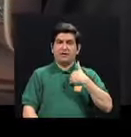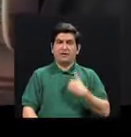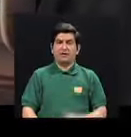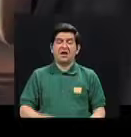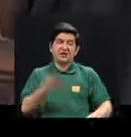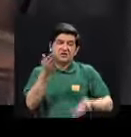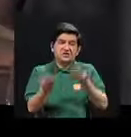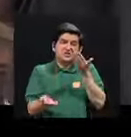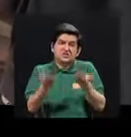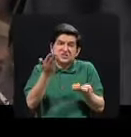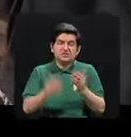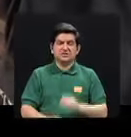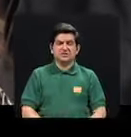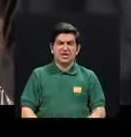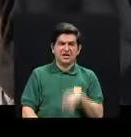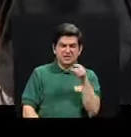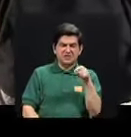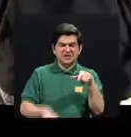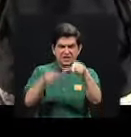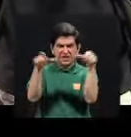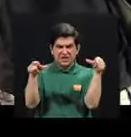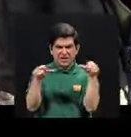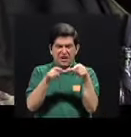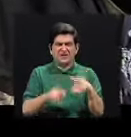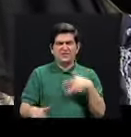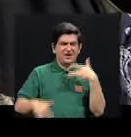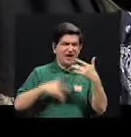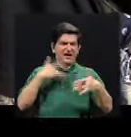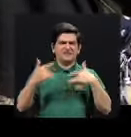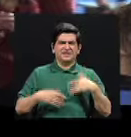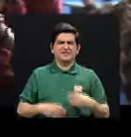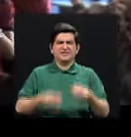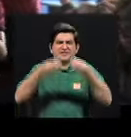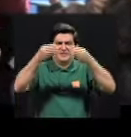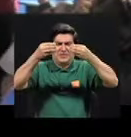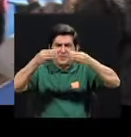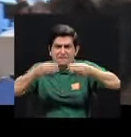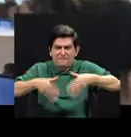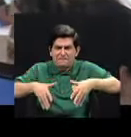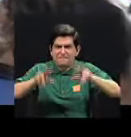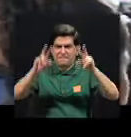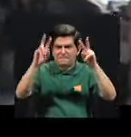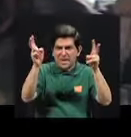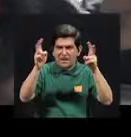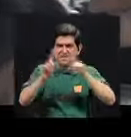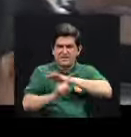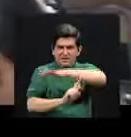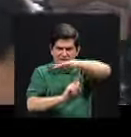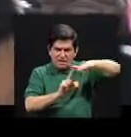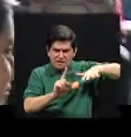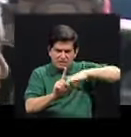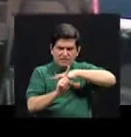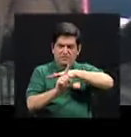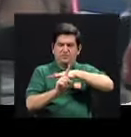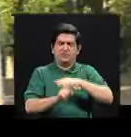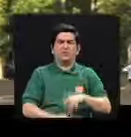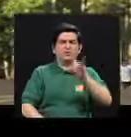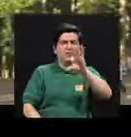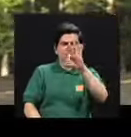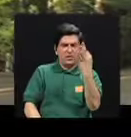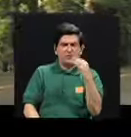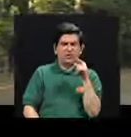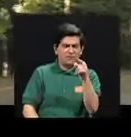también posiblemente una sensación de pérdida de entorno